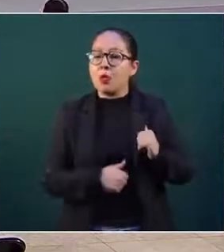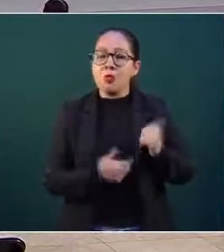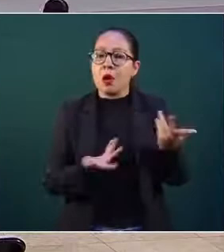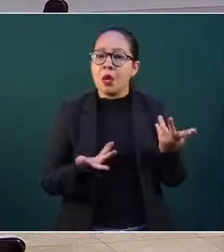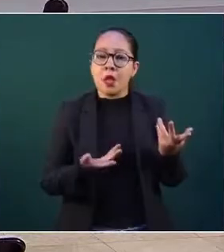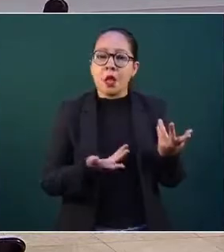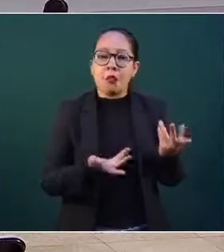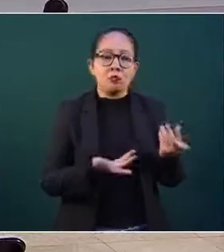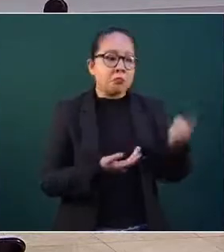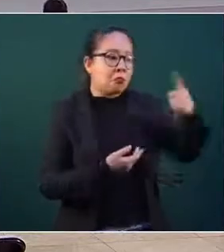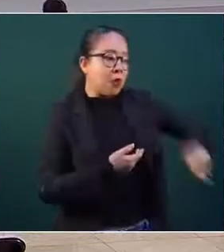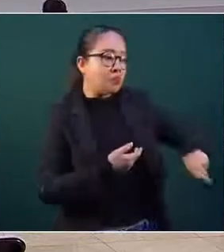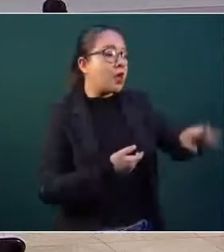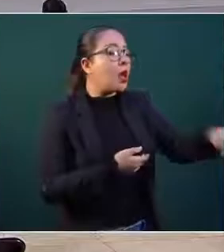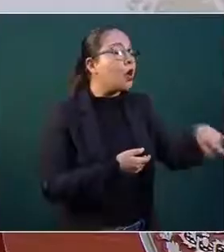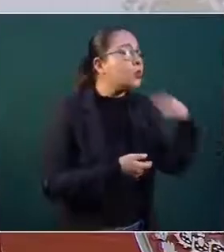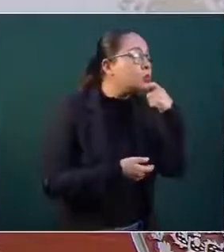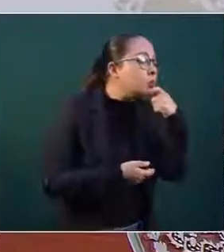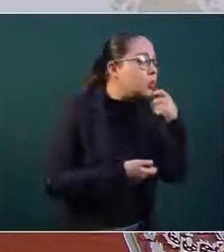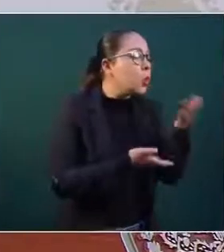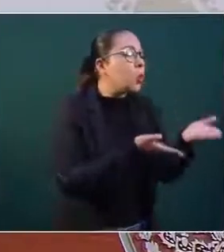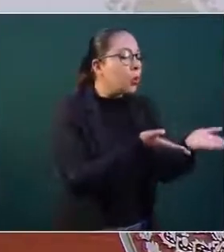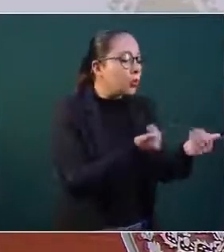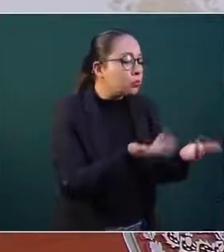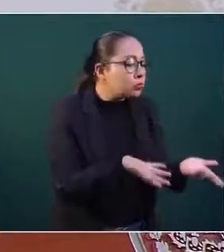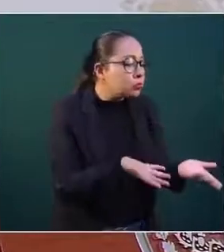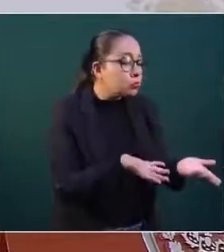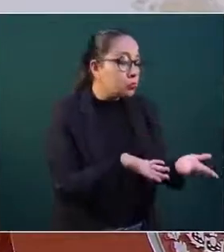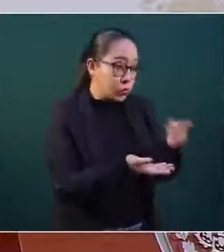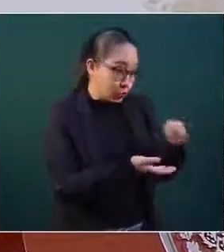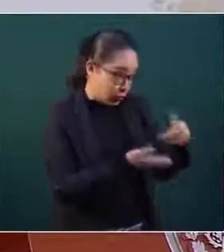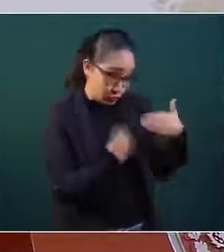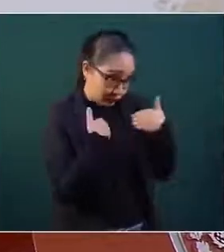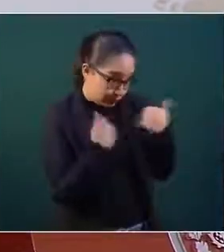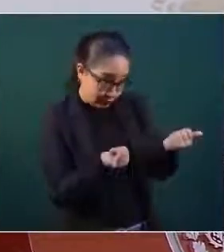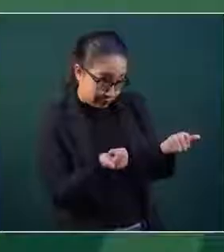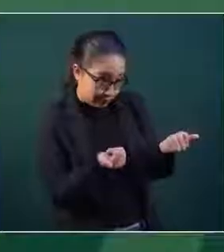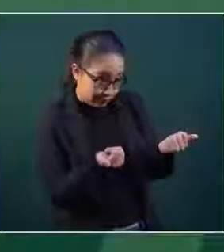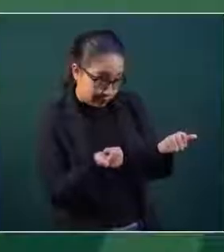va a poner? A ver, niñito, como tú no entiendes,